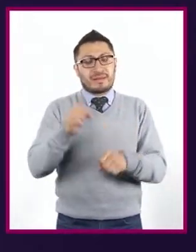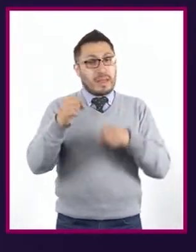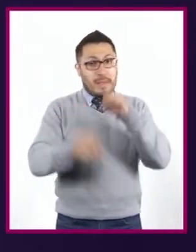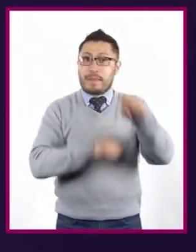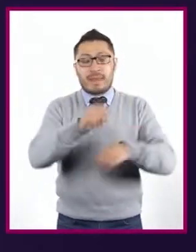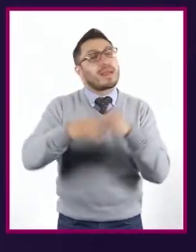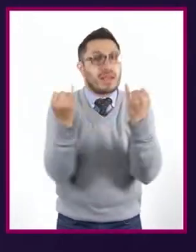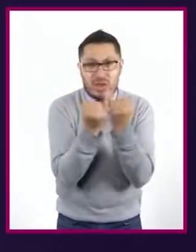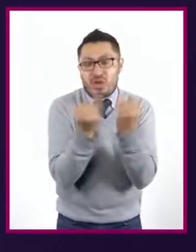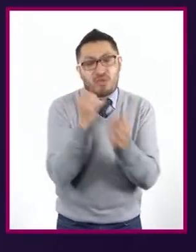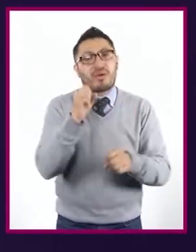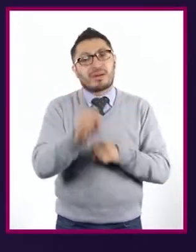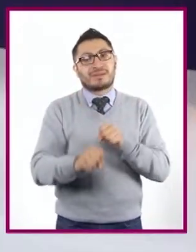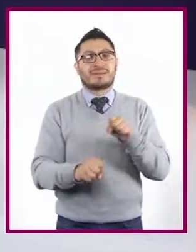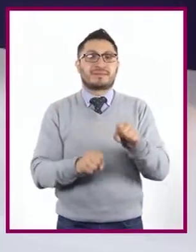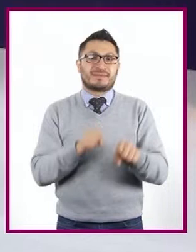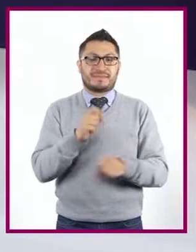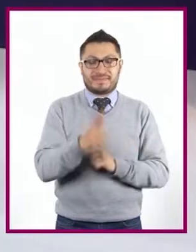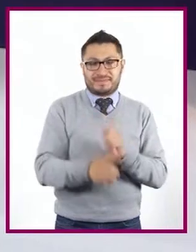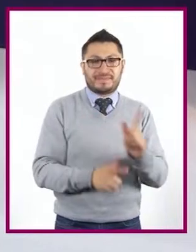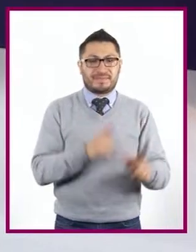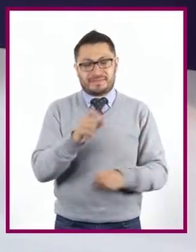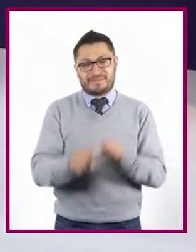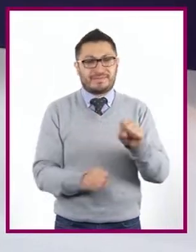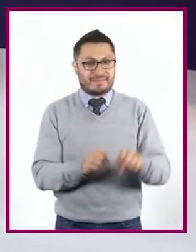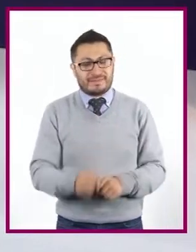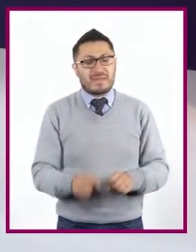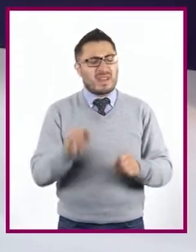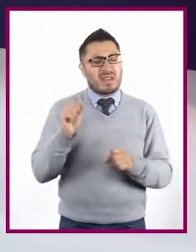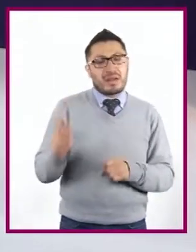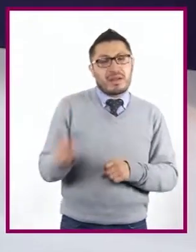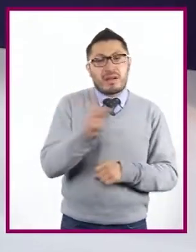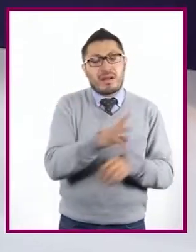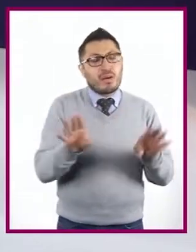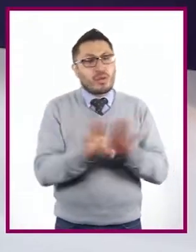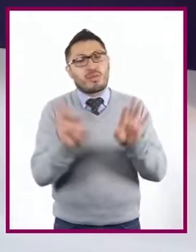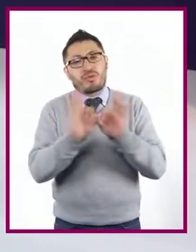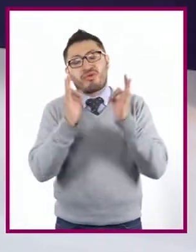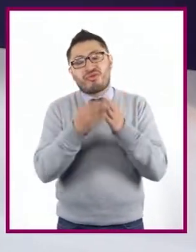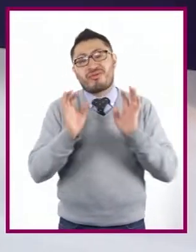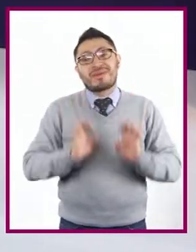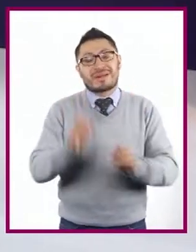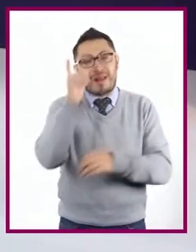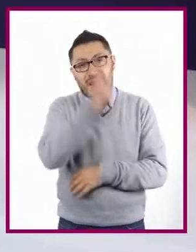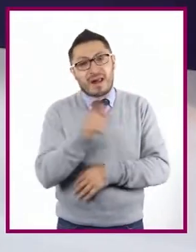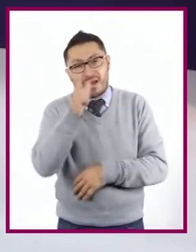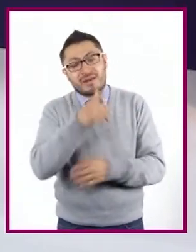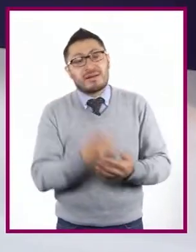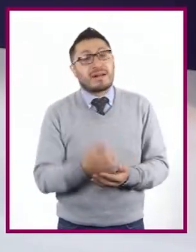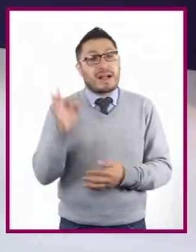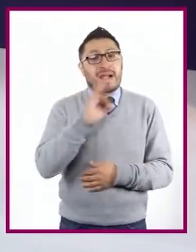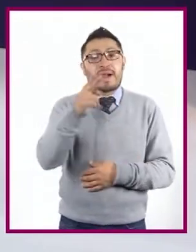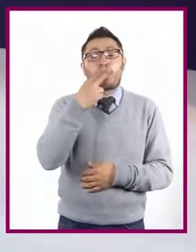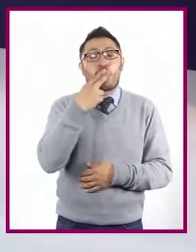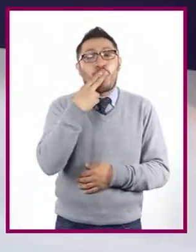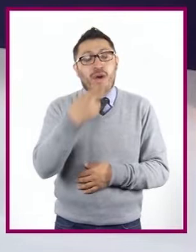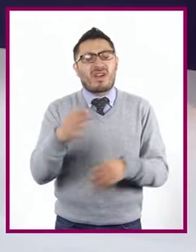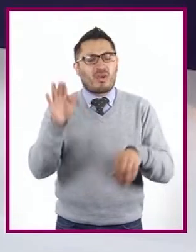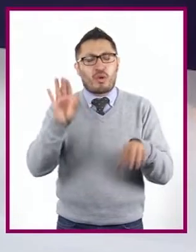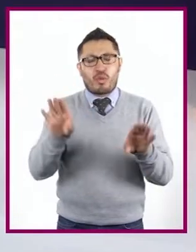avanza más lento. Algo semejante ocurre con la formalidad en el lenguaje. Si usamos